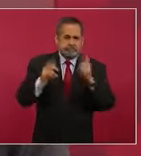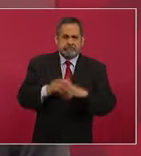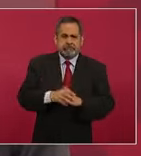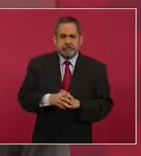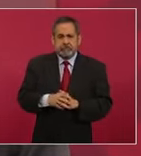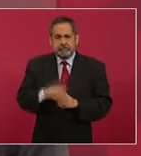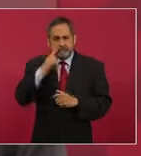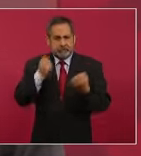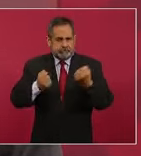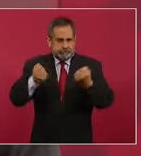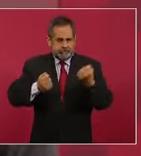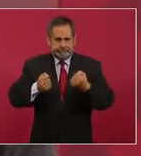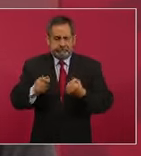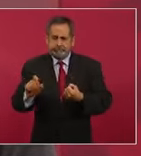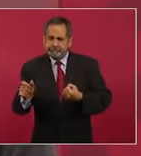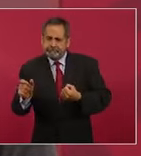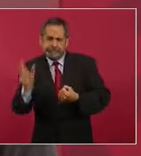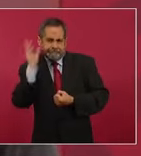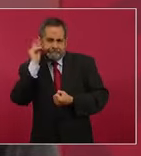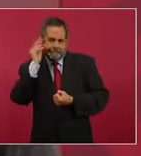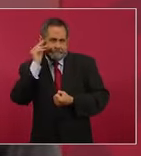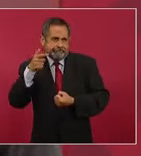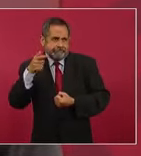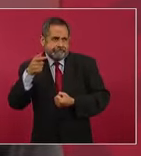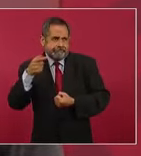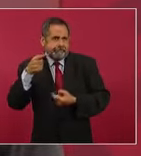ahora que van en su carro,